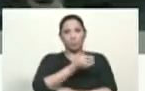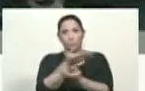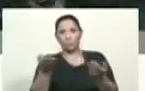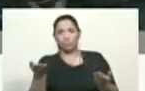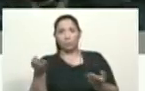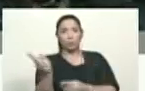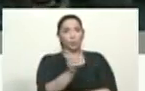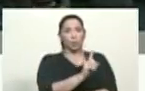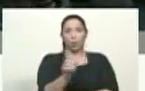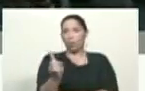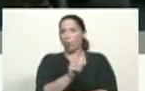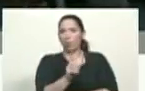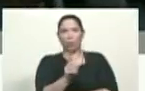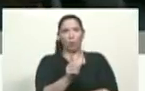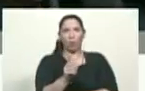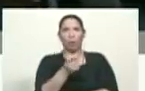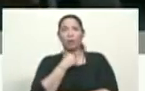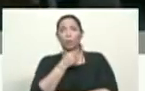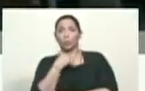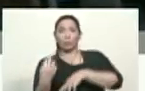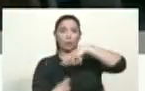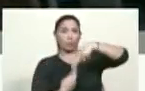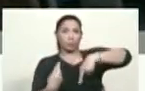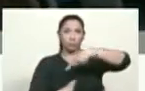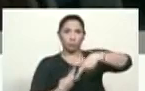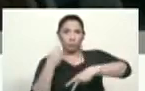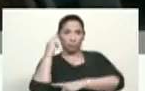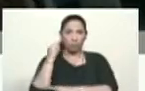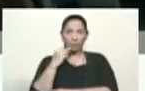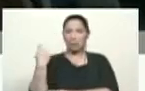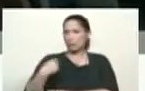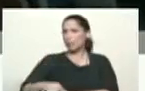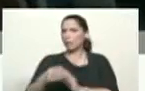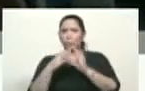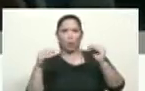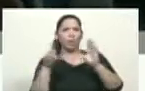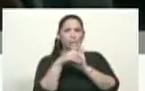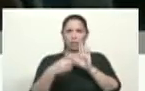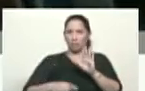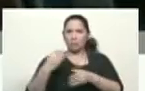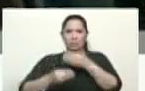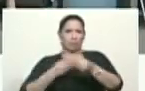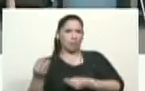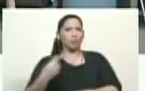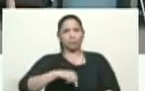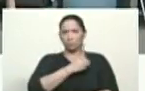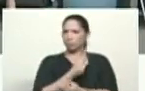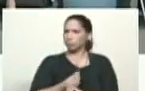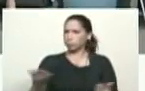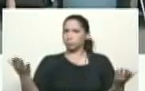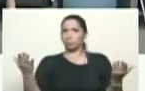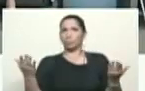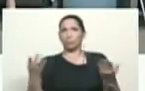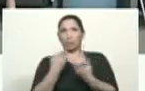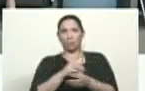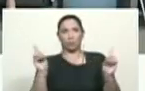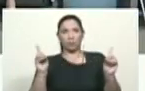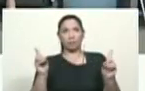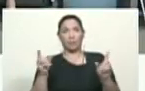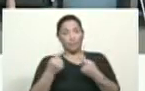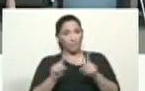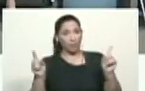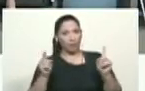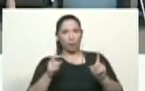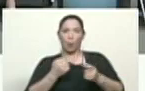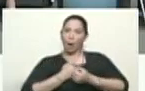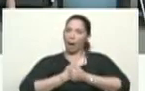no simpatizan con la revolución bolivariana y tienen todo el derecho a hacerlo porque estamos en plena democracia, pero que aman